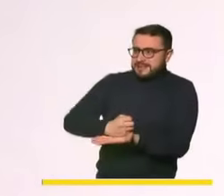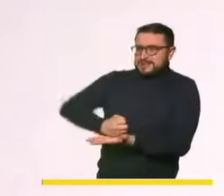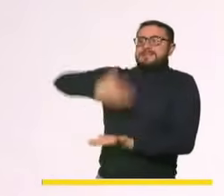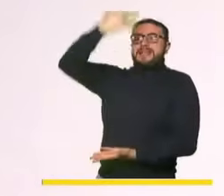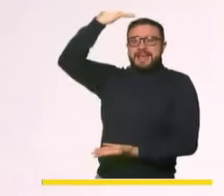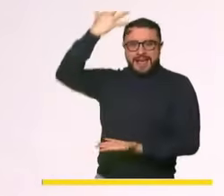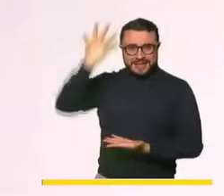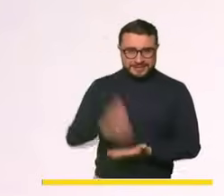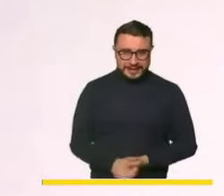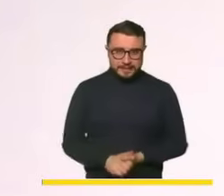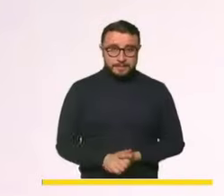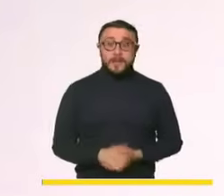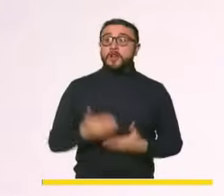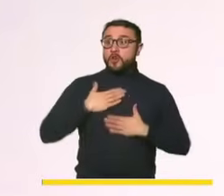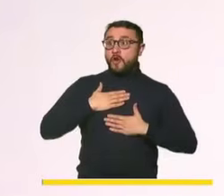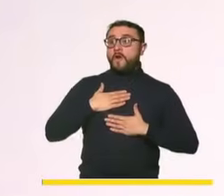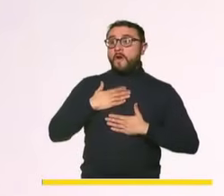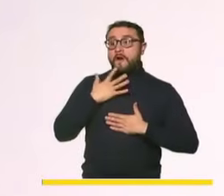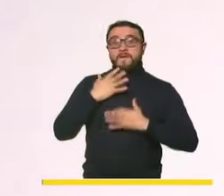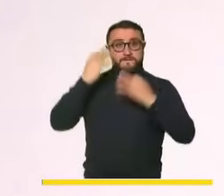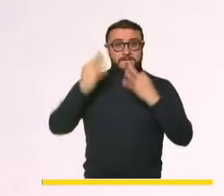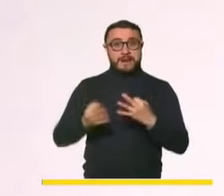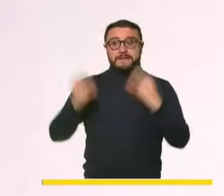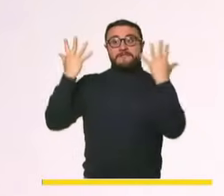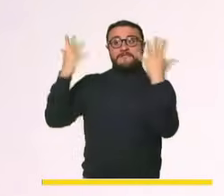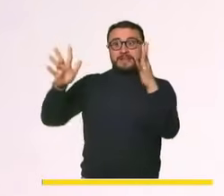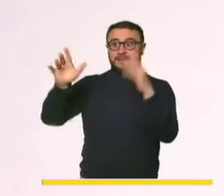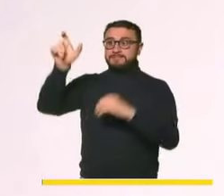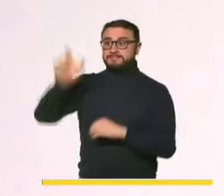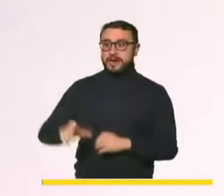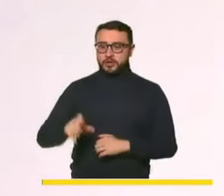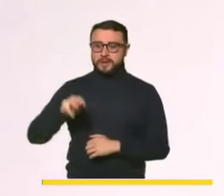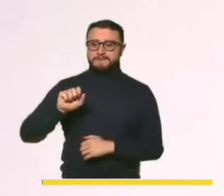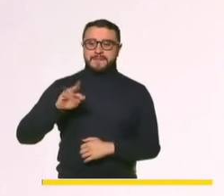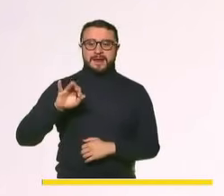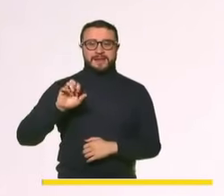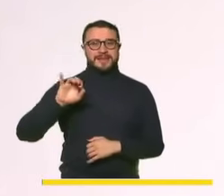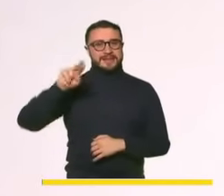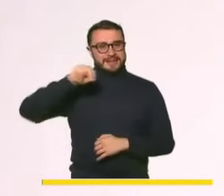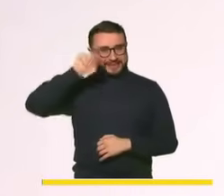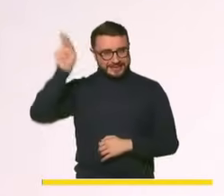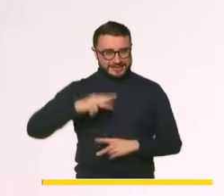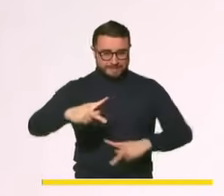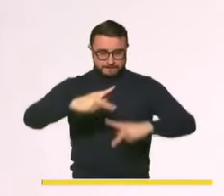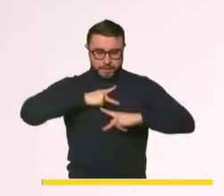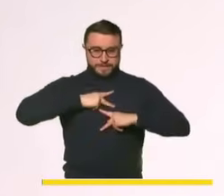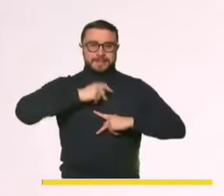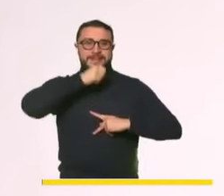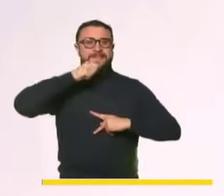que felicitar al señor Martínez, propietario de esta finca,